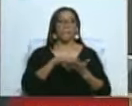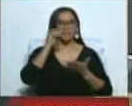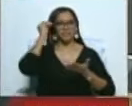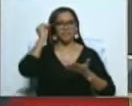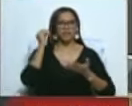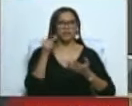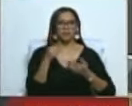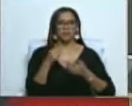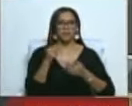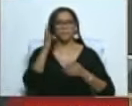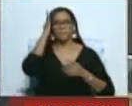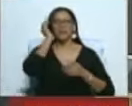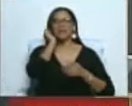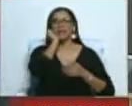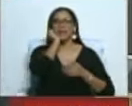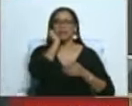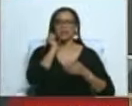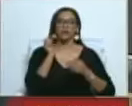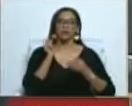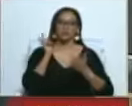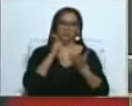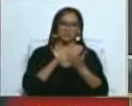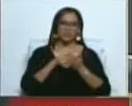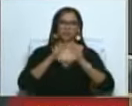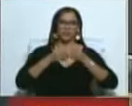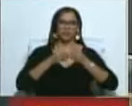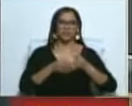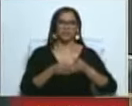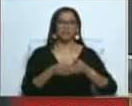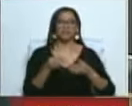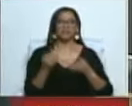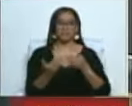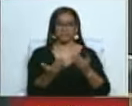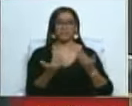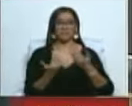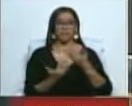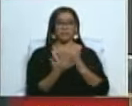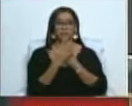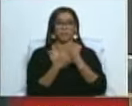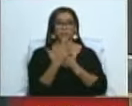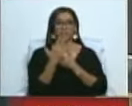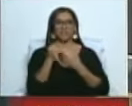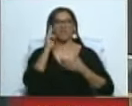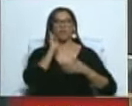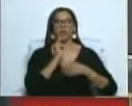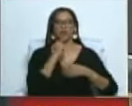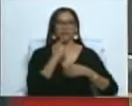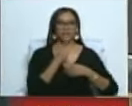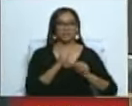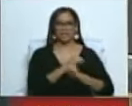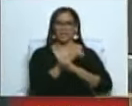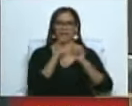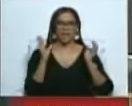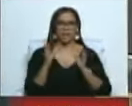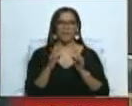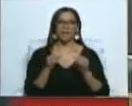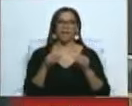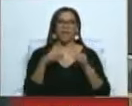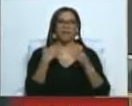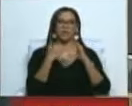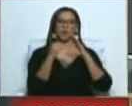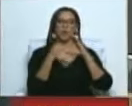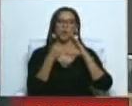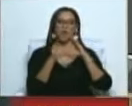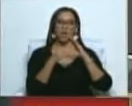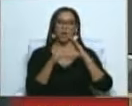Miranda cuando vino en sus barcos, trae una imprenta. Lo primero que hizo, traerse una imprenta. Y Bolívar decía claramente, y creó el correo y decía